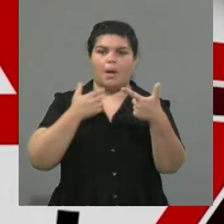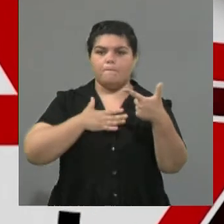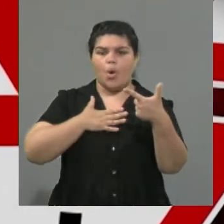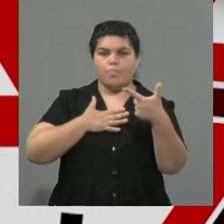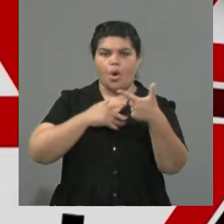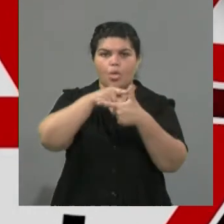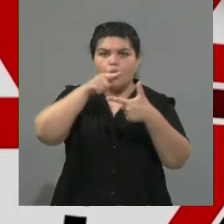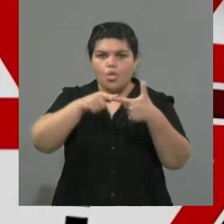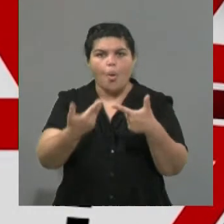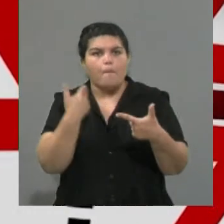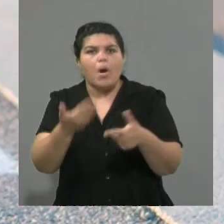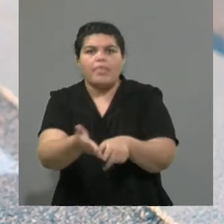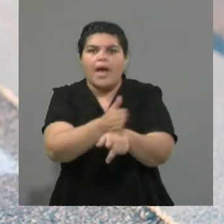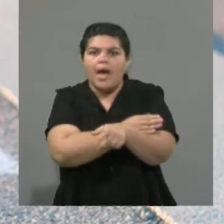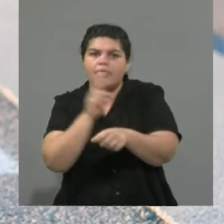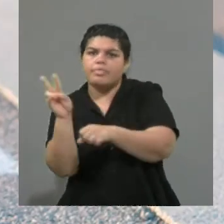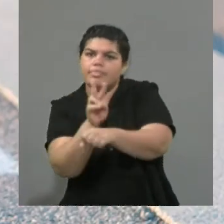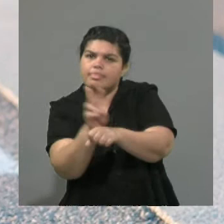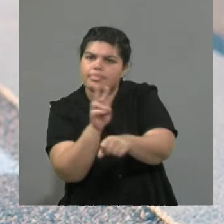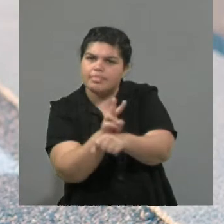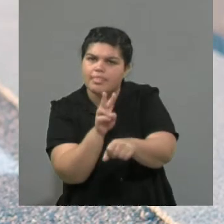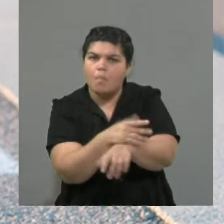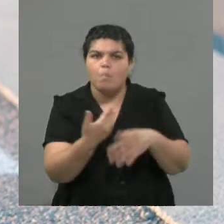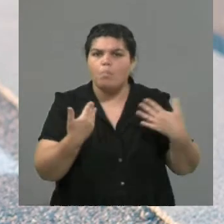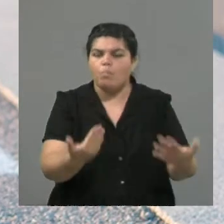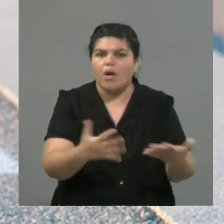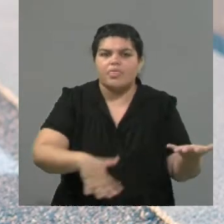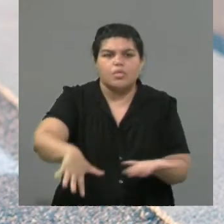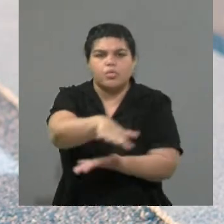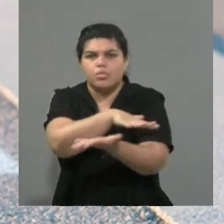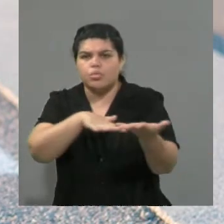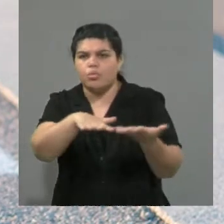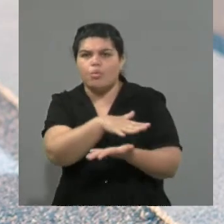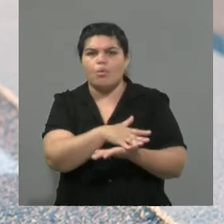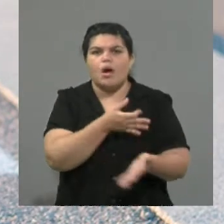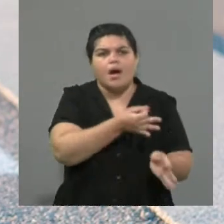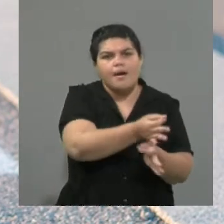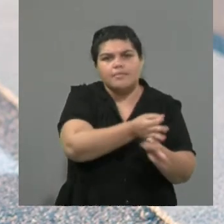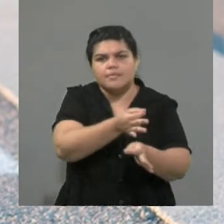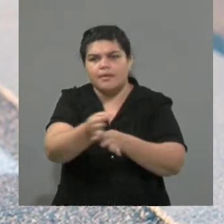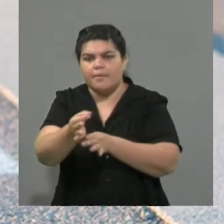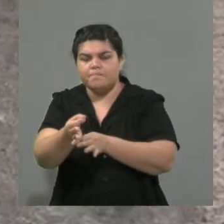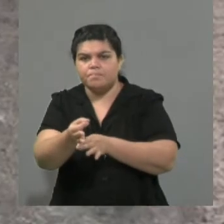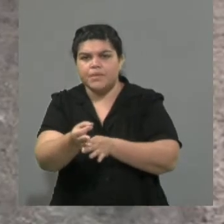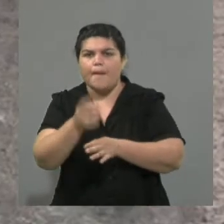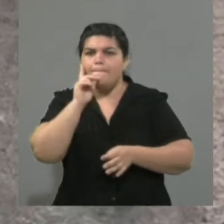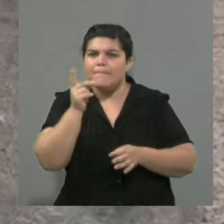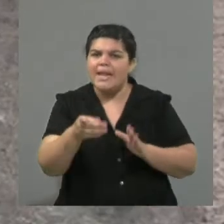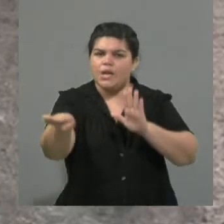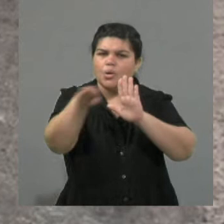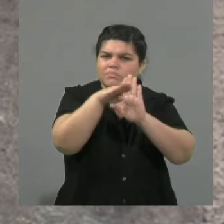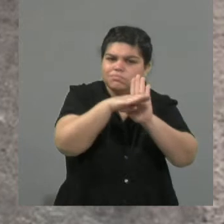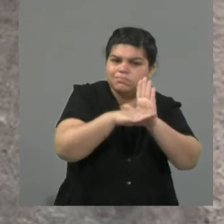Y se puede trabajar con un criterio sistémico de todos los factores de riesgo. No solo del